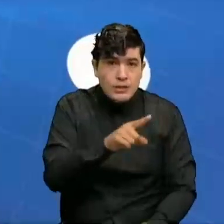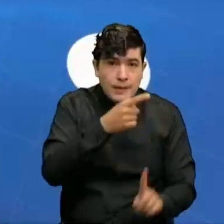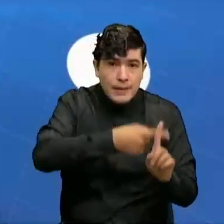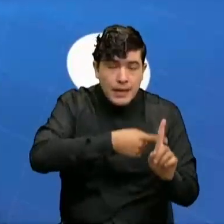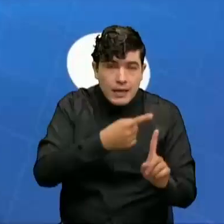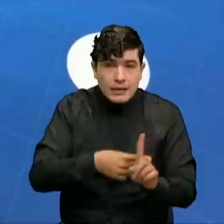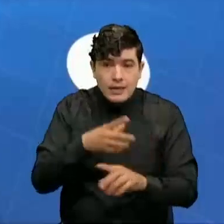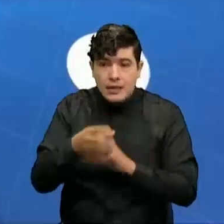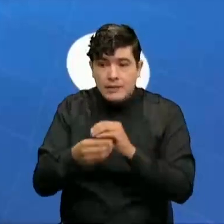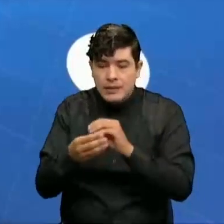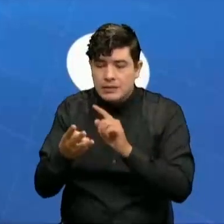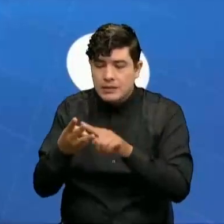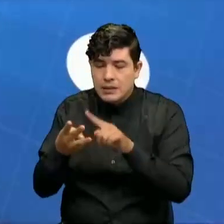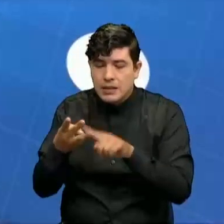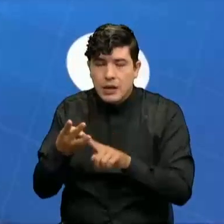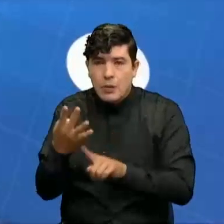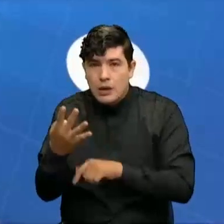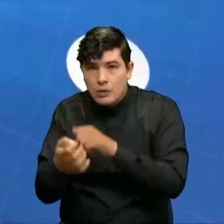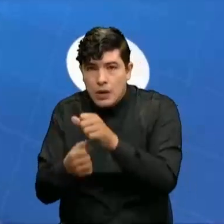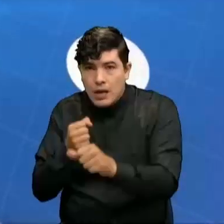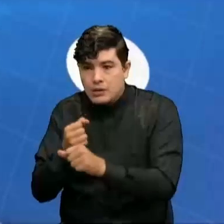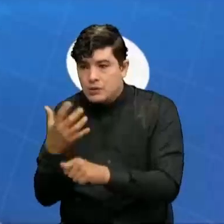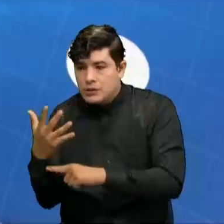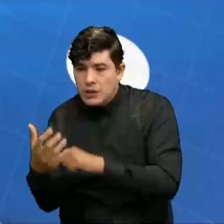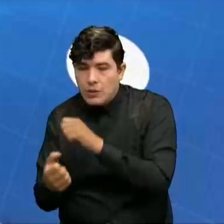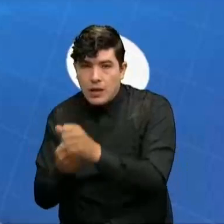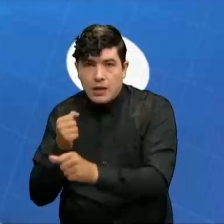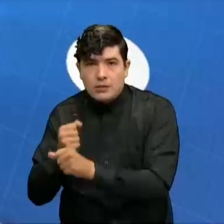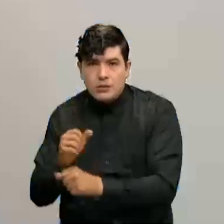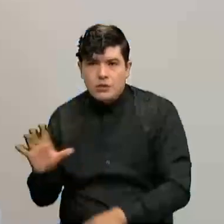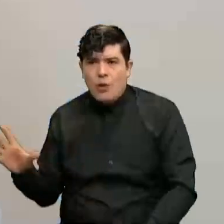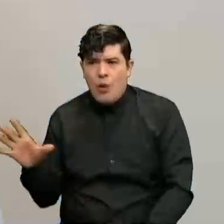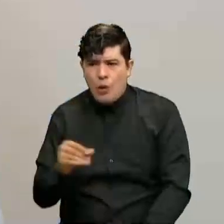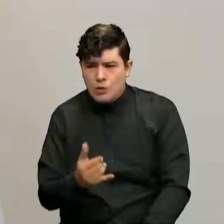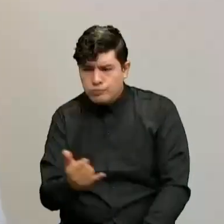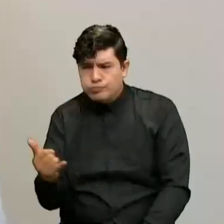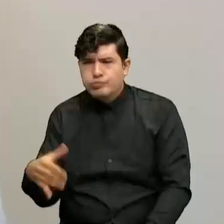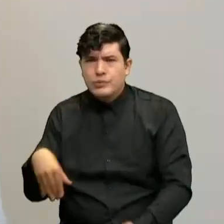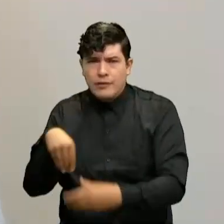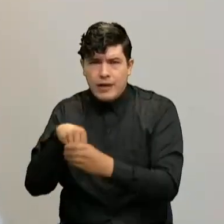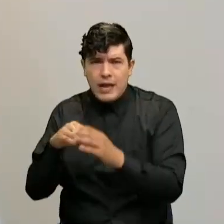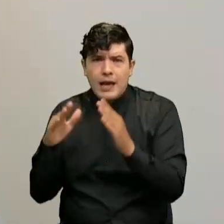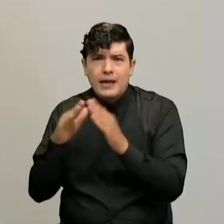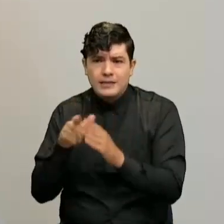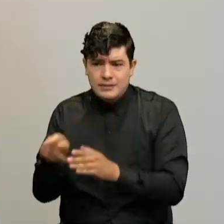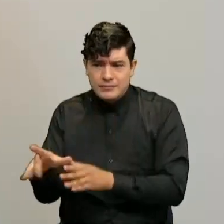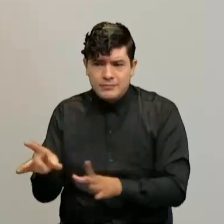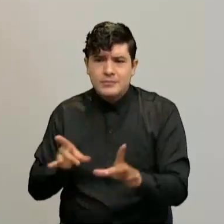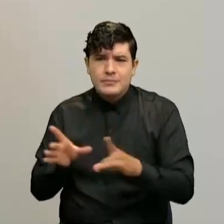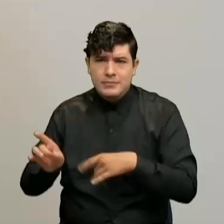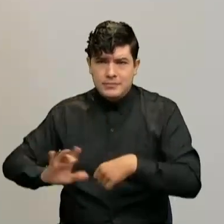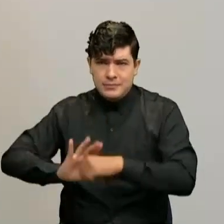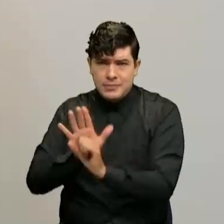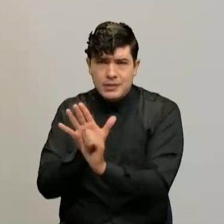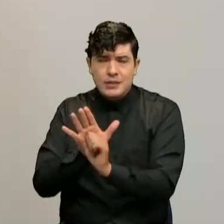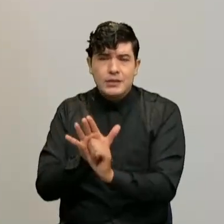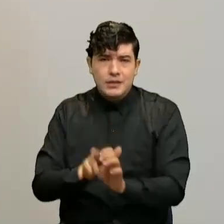y 5 años. Todos los pequeños actualmente presentan síntomas. Se lograron captar 14